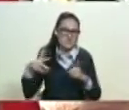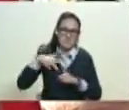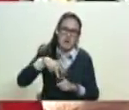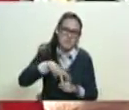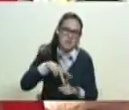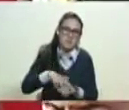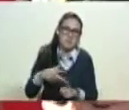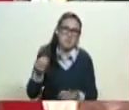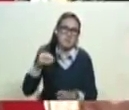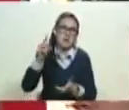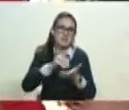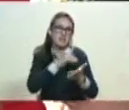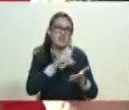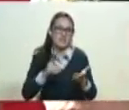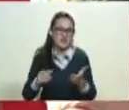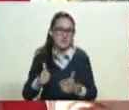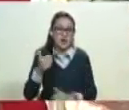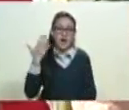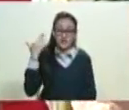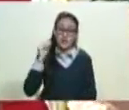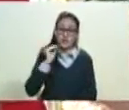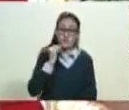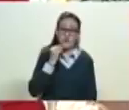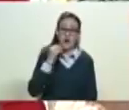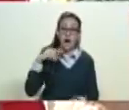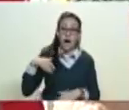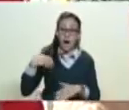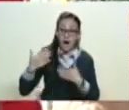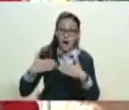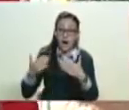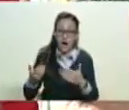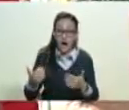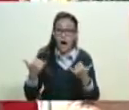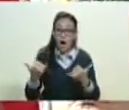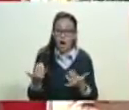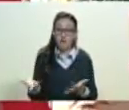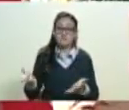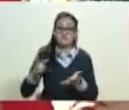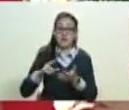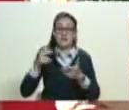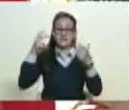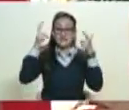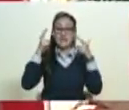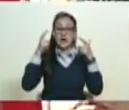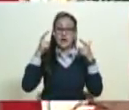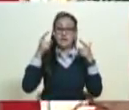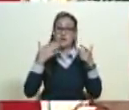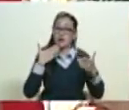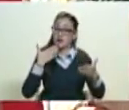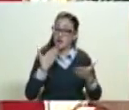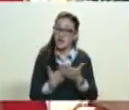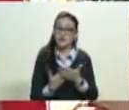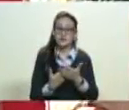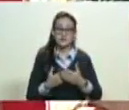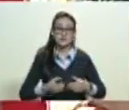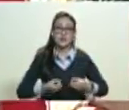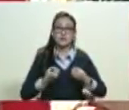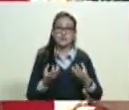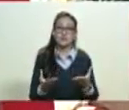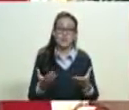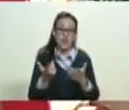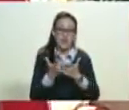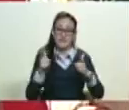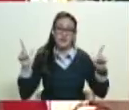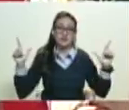vejaciones. Esa fue nuestra juventud, hoy reivindicada por la revolución bolivariana, gracias al comandante Chávez, que nos trajo